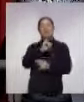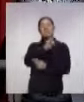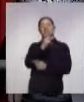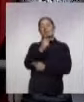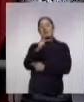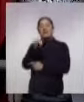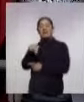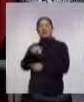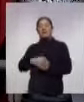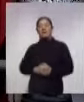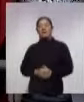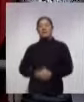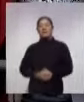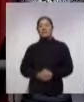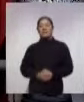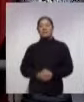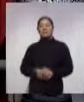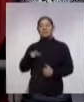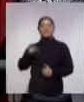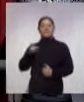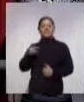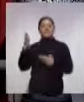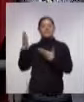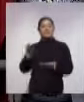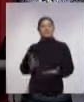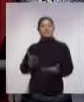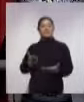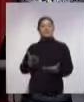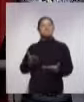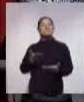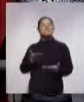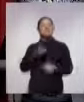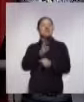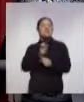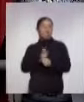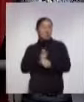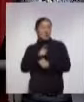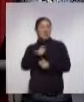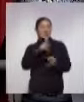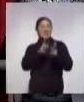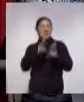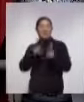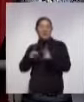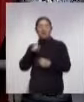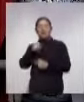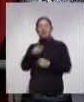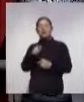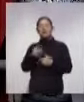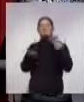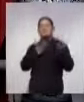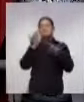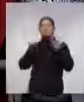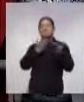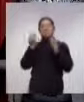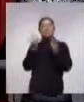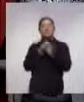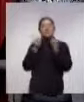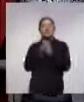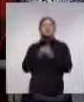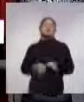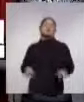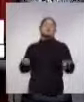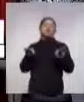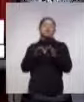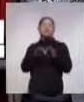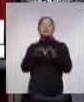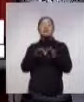Politécnico Nacional. Ella nos viene a platicar, a invitarlo a usted a que curse usted uno de los cursos muy